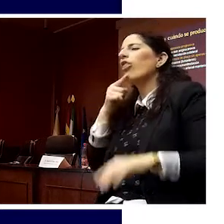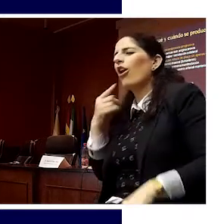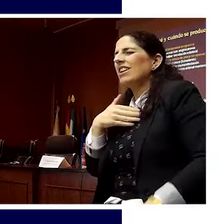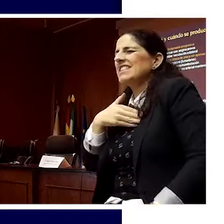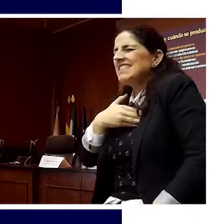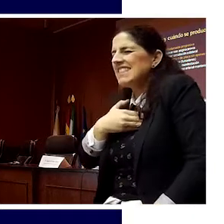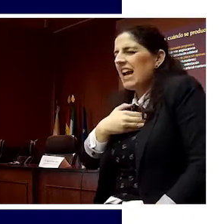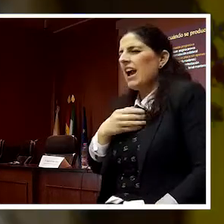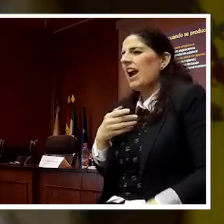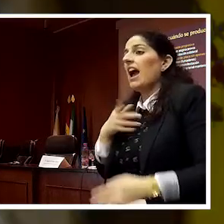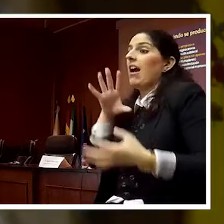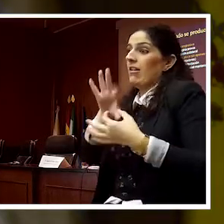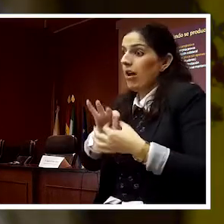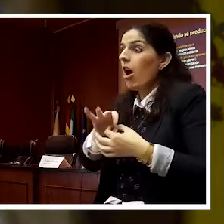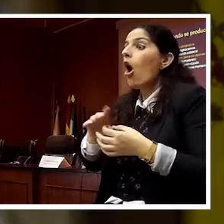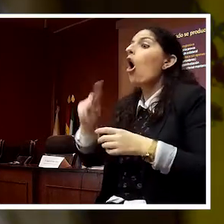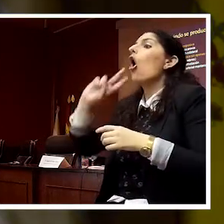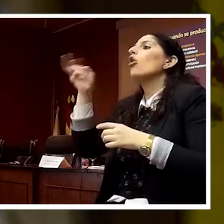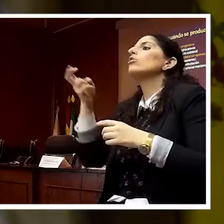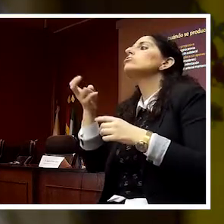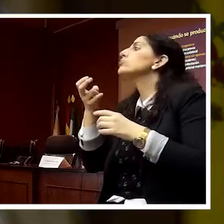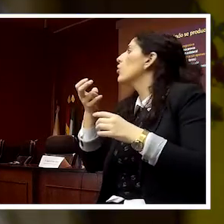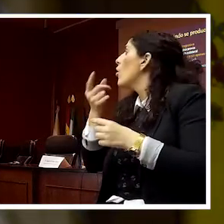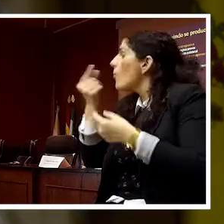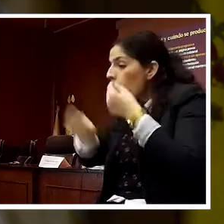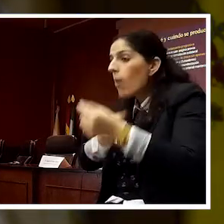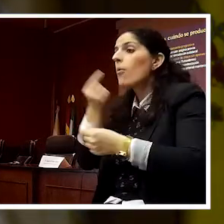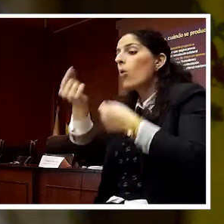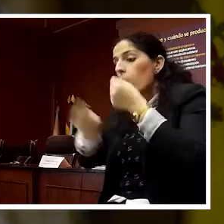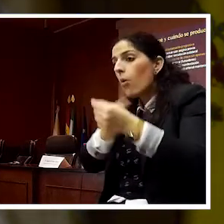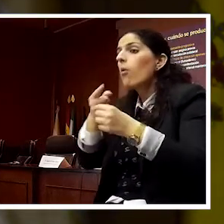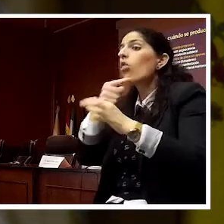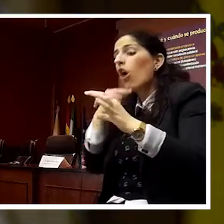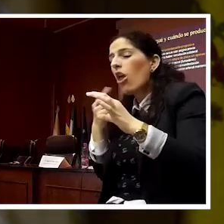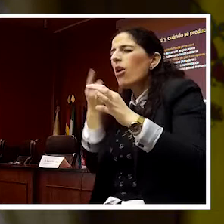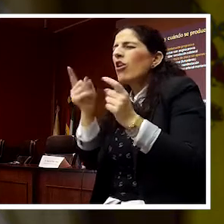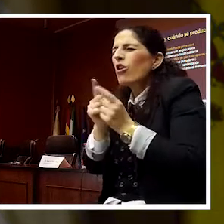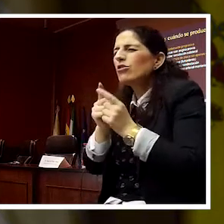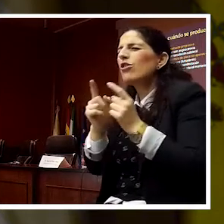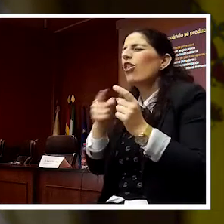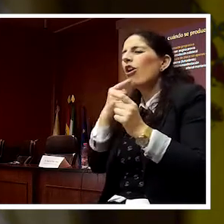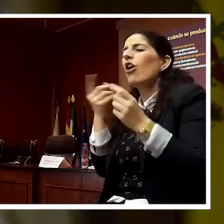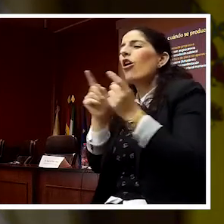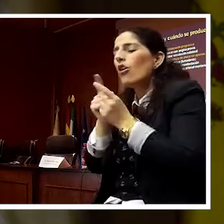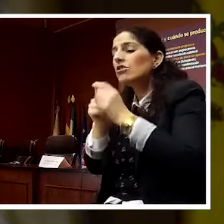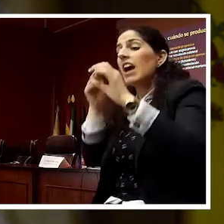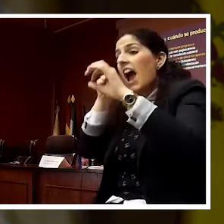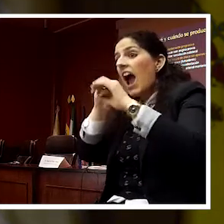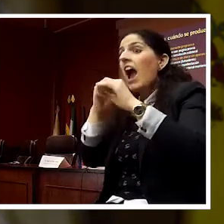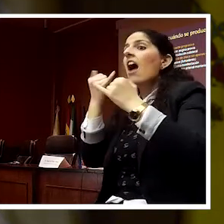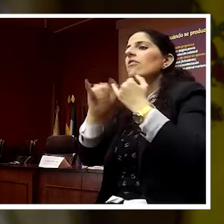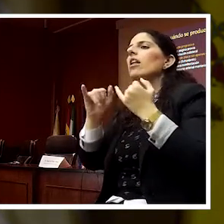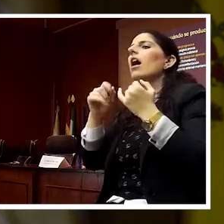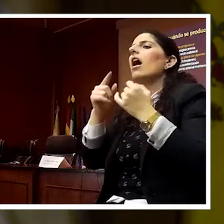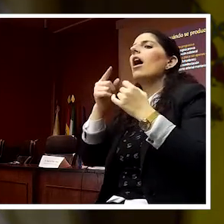y también de tanto episodio anginoso, de tanto proceso, pues el organismo desarrolla